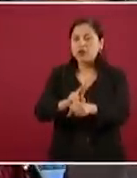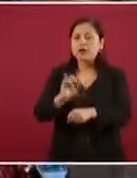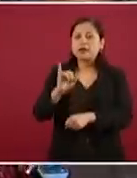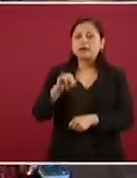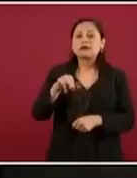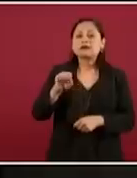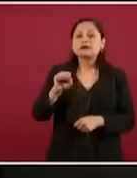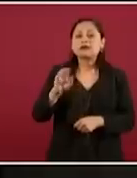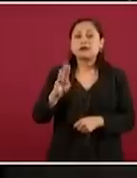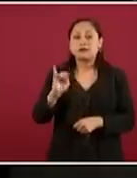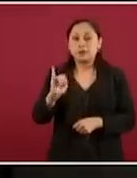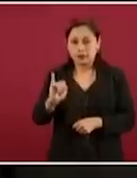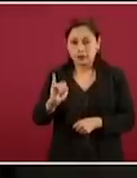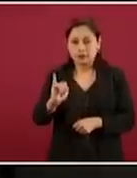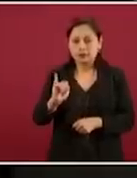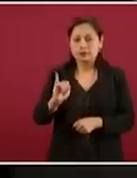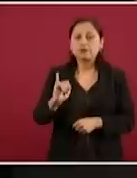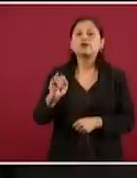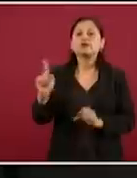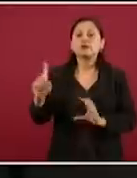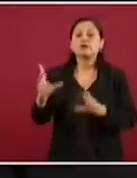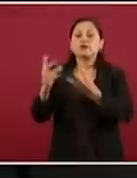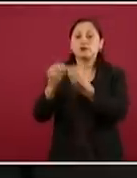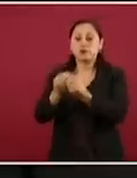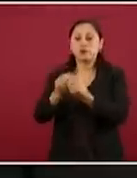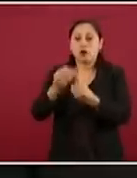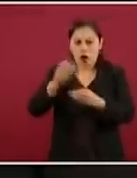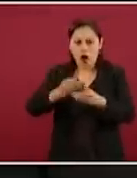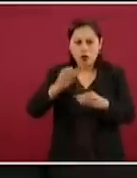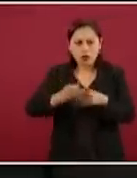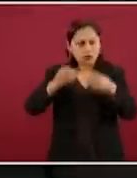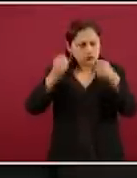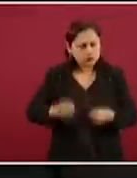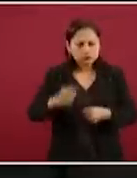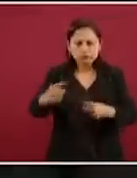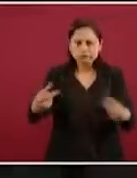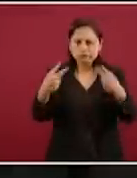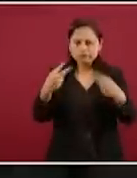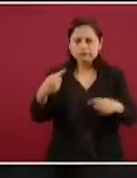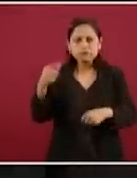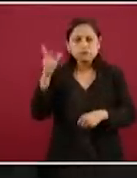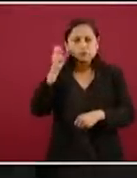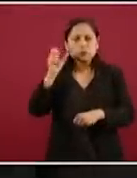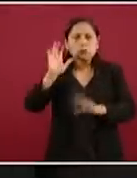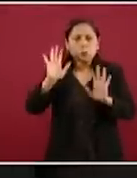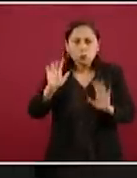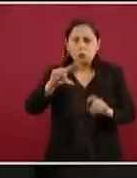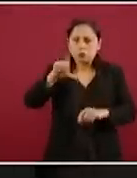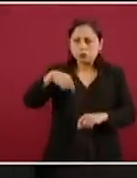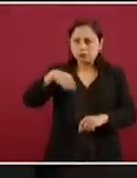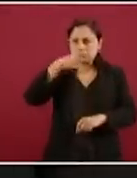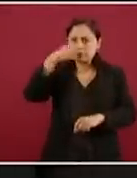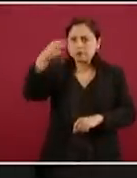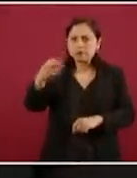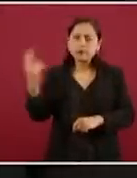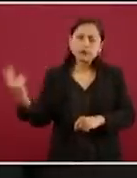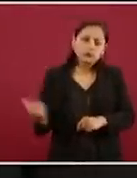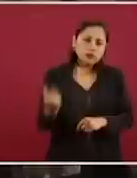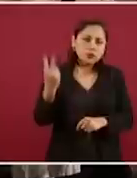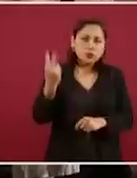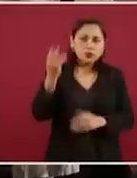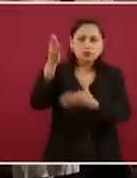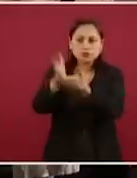Bienestar, que me esté escuchando seguramente, o si no, ahora le informan, que vayan los dos, ¿sí?